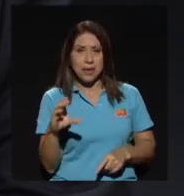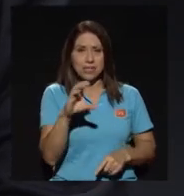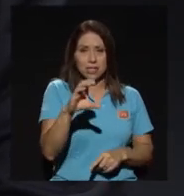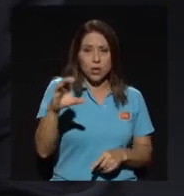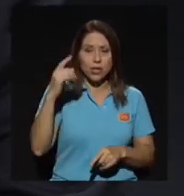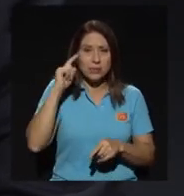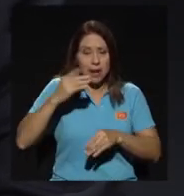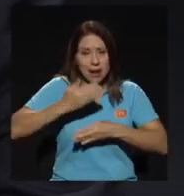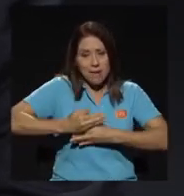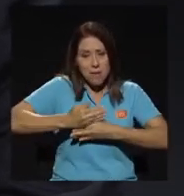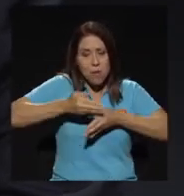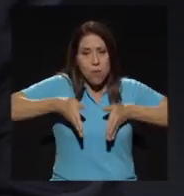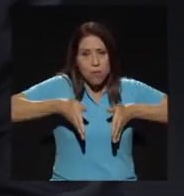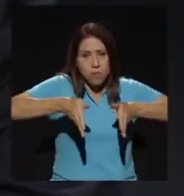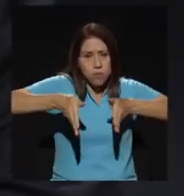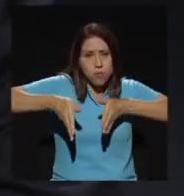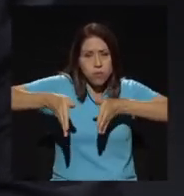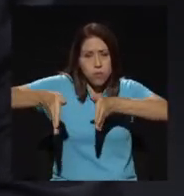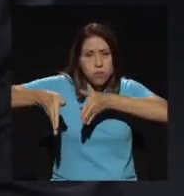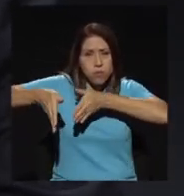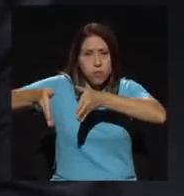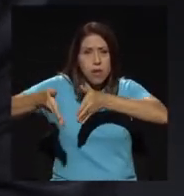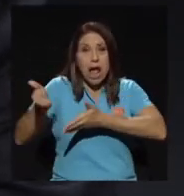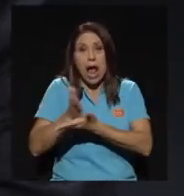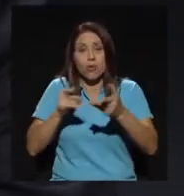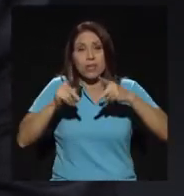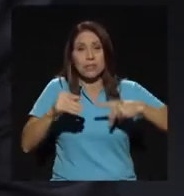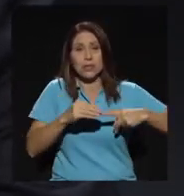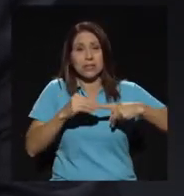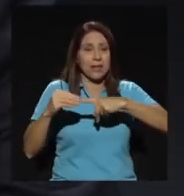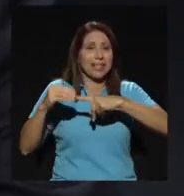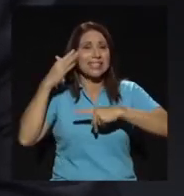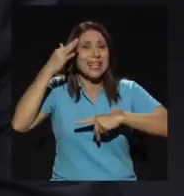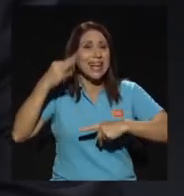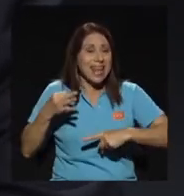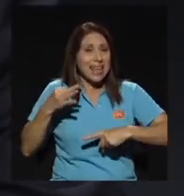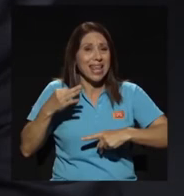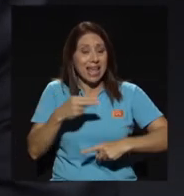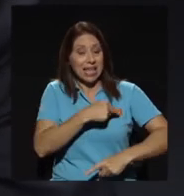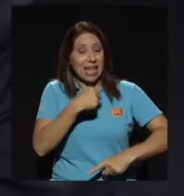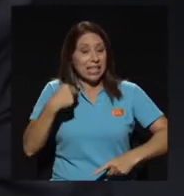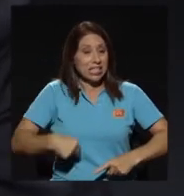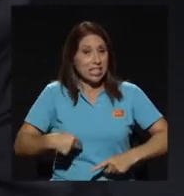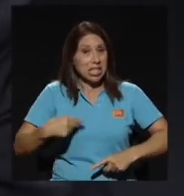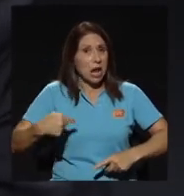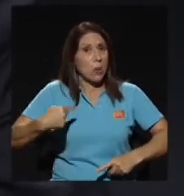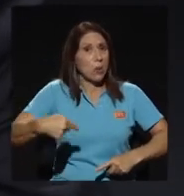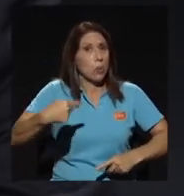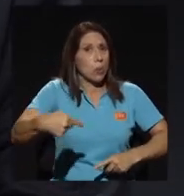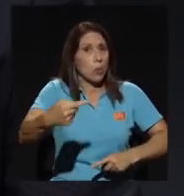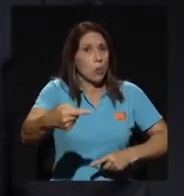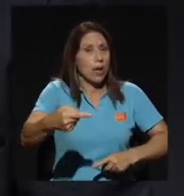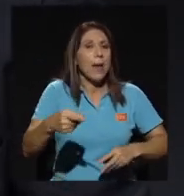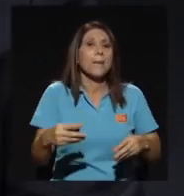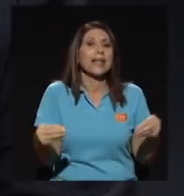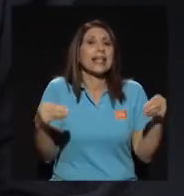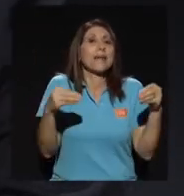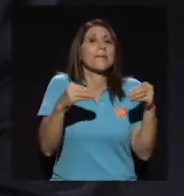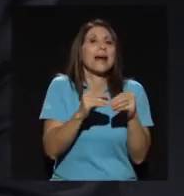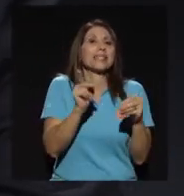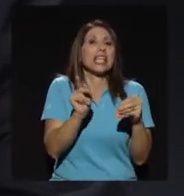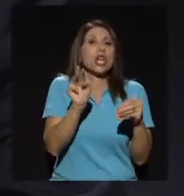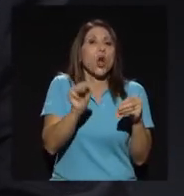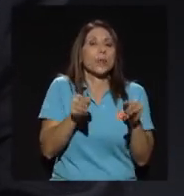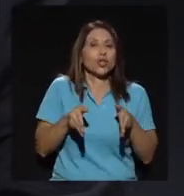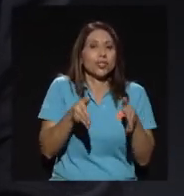algunos expertos estiman que en pocos años ya china va a tener mayores más kilómetros de carretera que los propios eeuu es